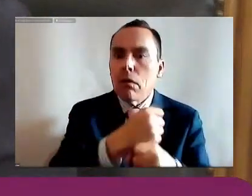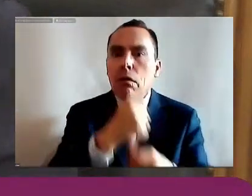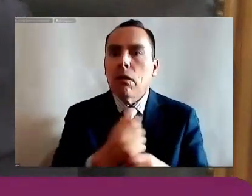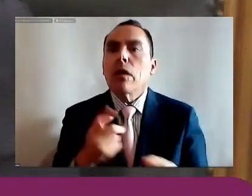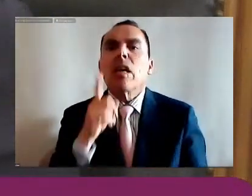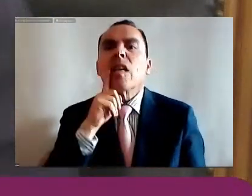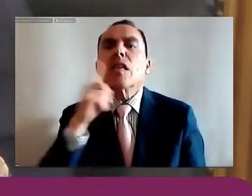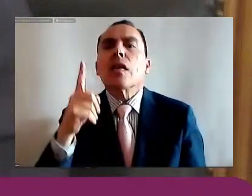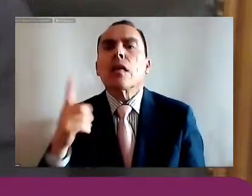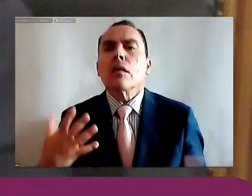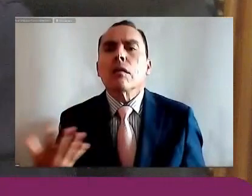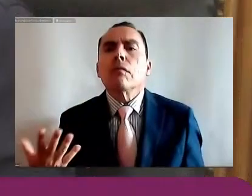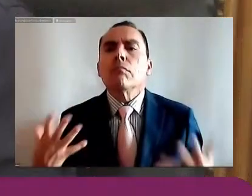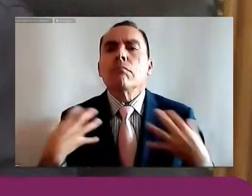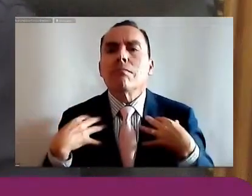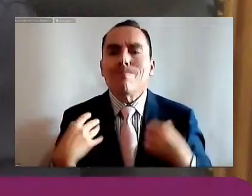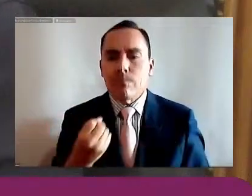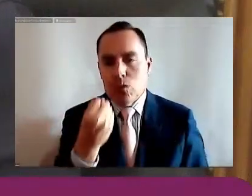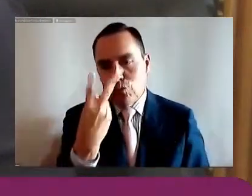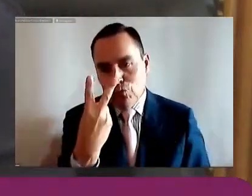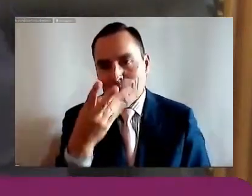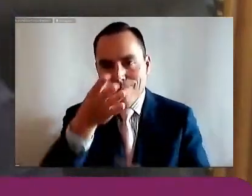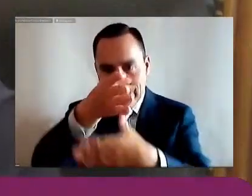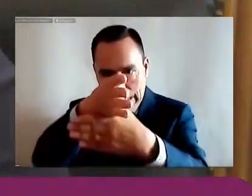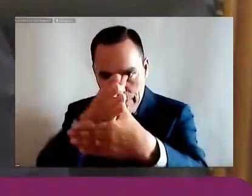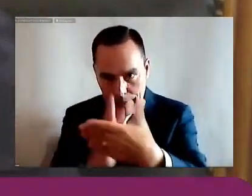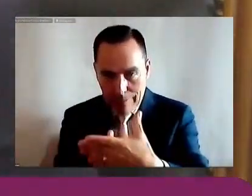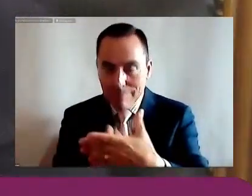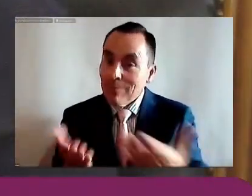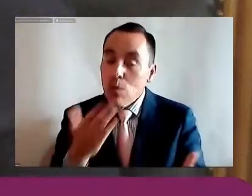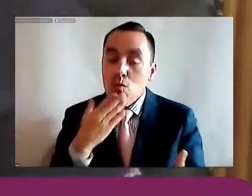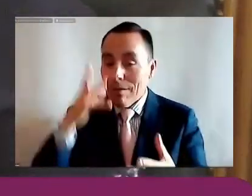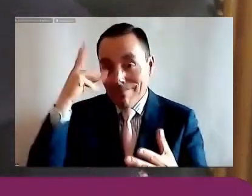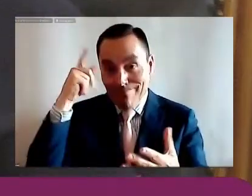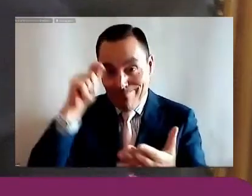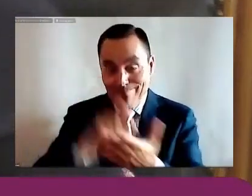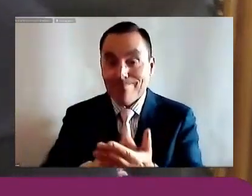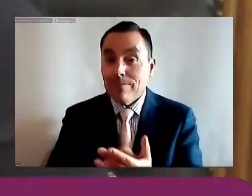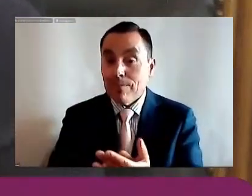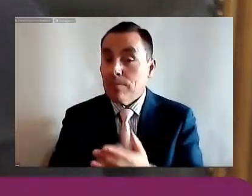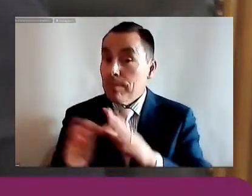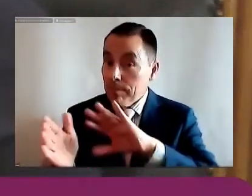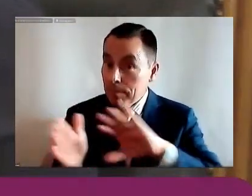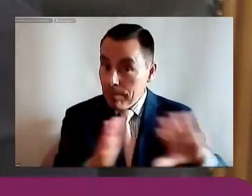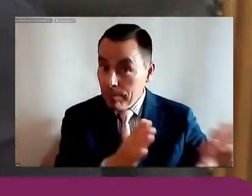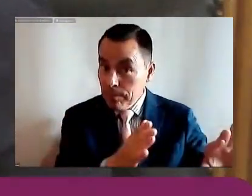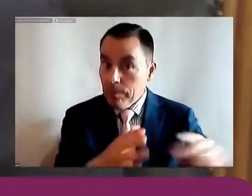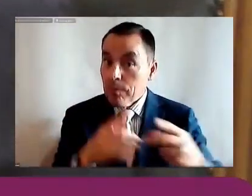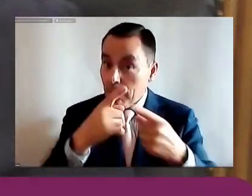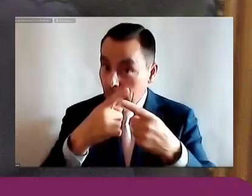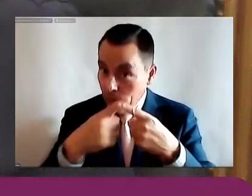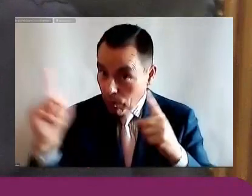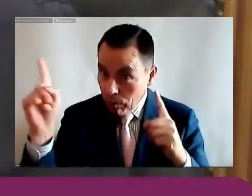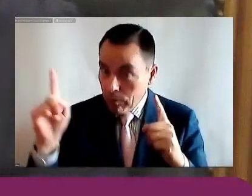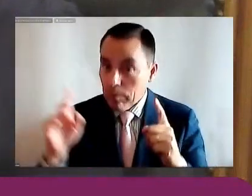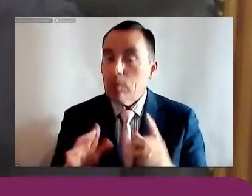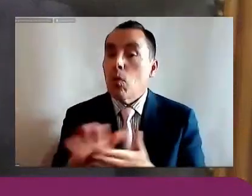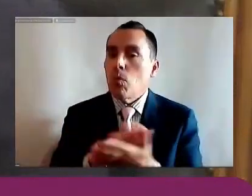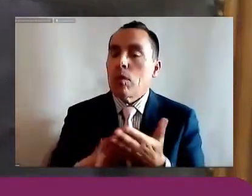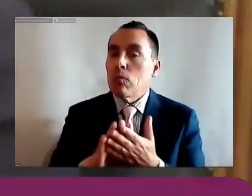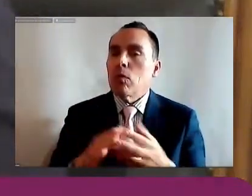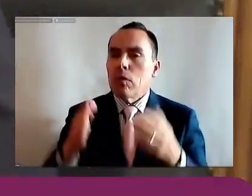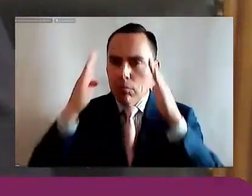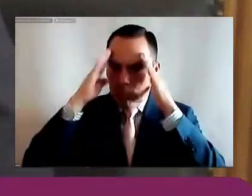Ahora bien, esto también puede plantearse desde una doble perspectiva, es algo que siempre hablamos con María Paz, este